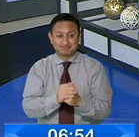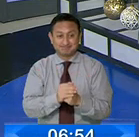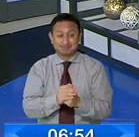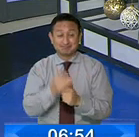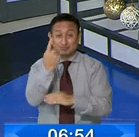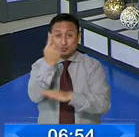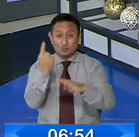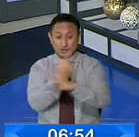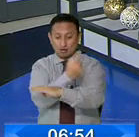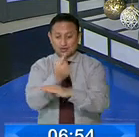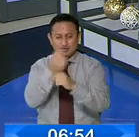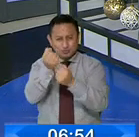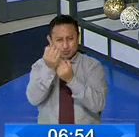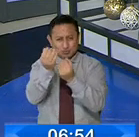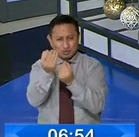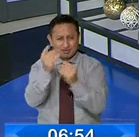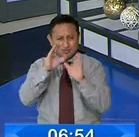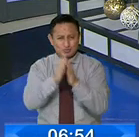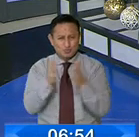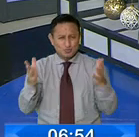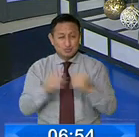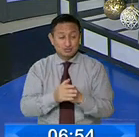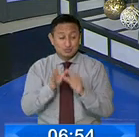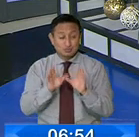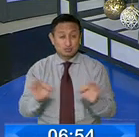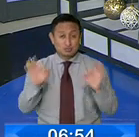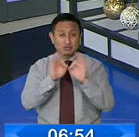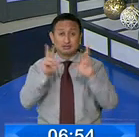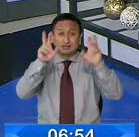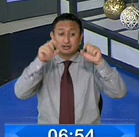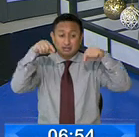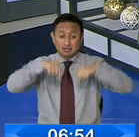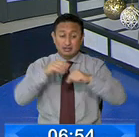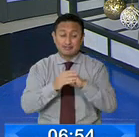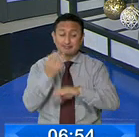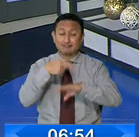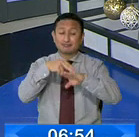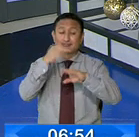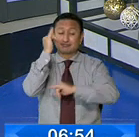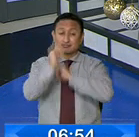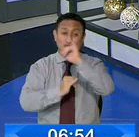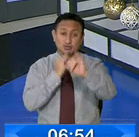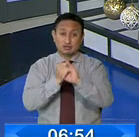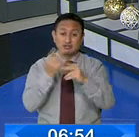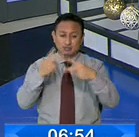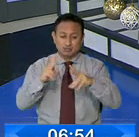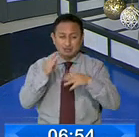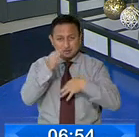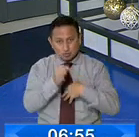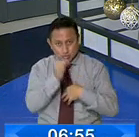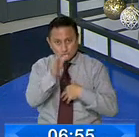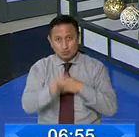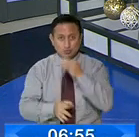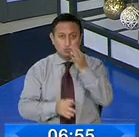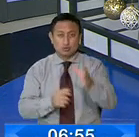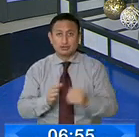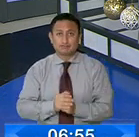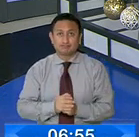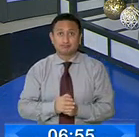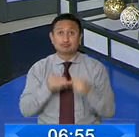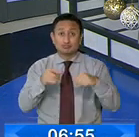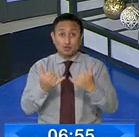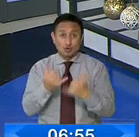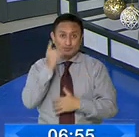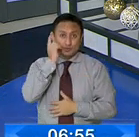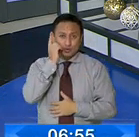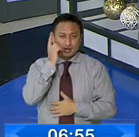del informativo con mucha información relevante acerca del acontecer nacional e internacional y en especial del COVID-19. Y si está